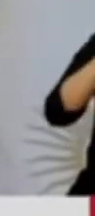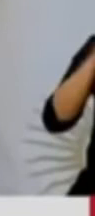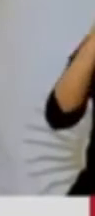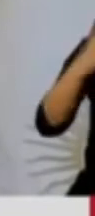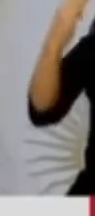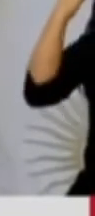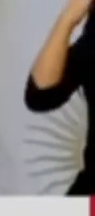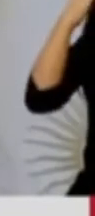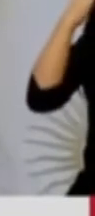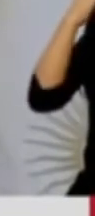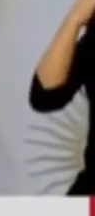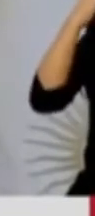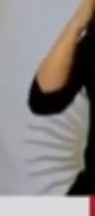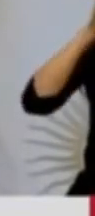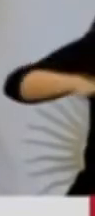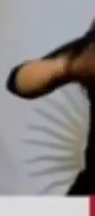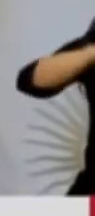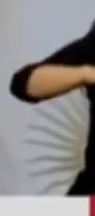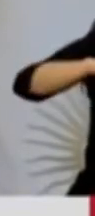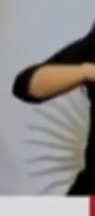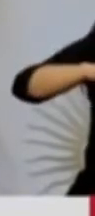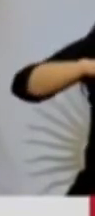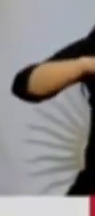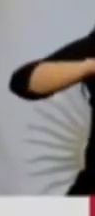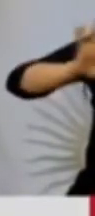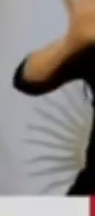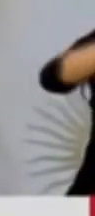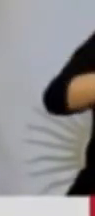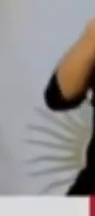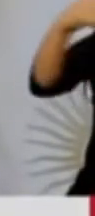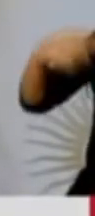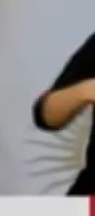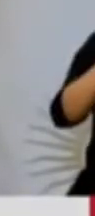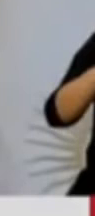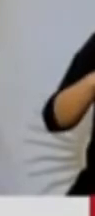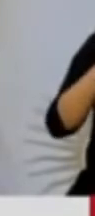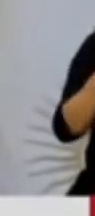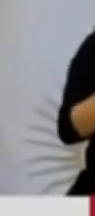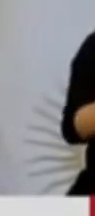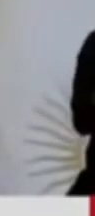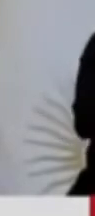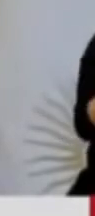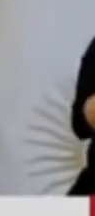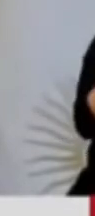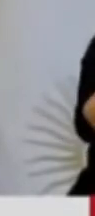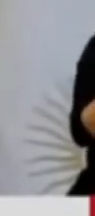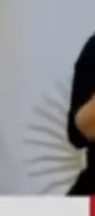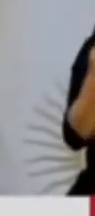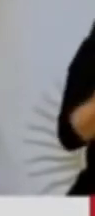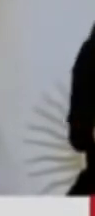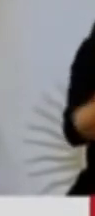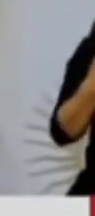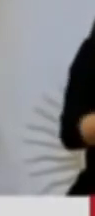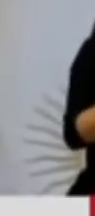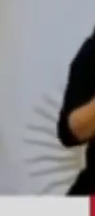22.415, en zonas geográficas de distintas regiones donde se verifique el comercio